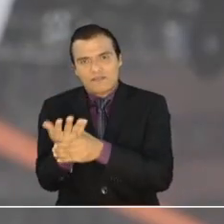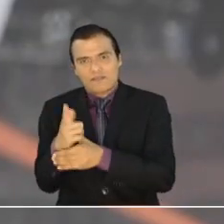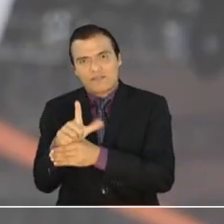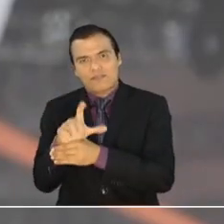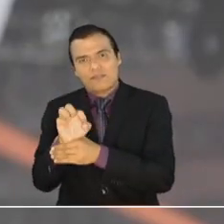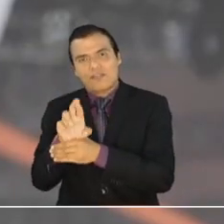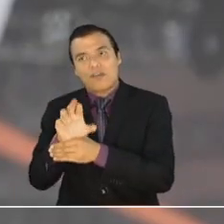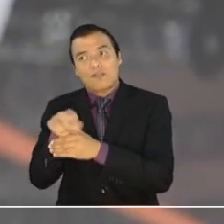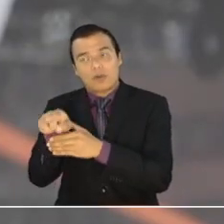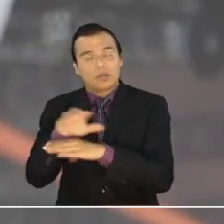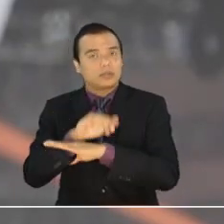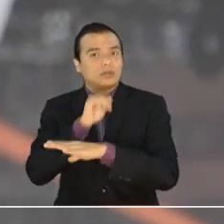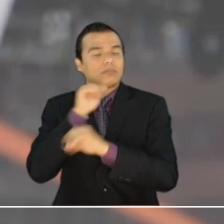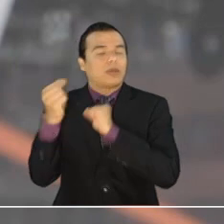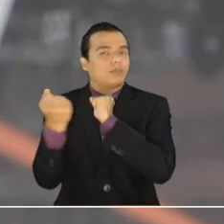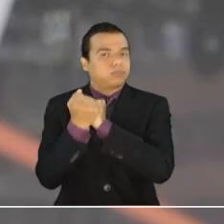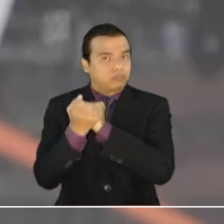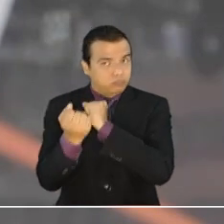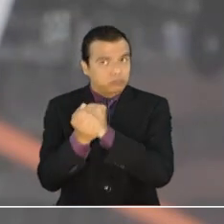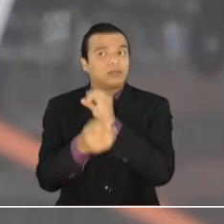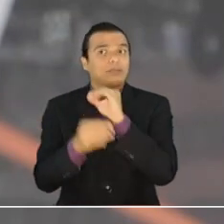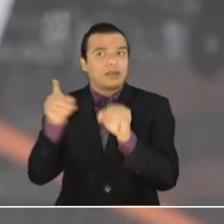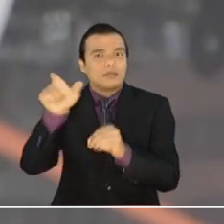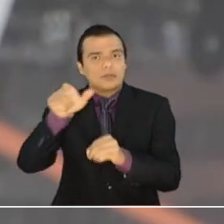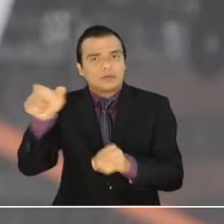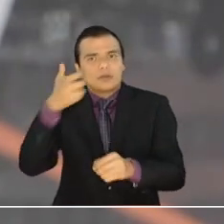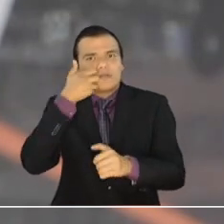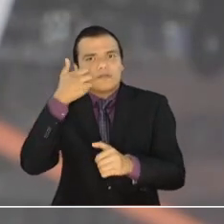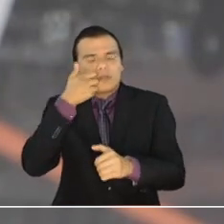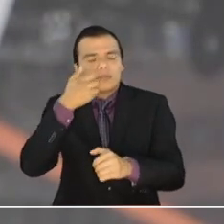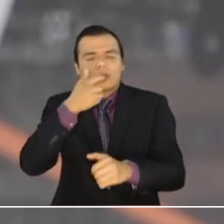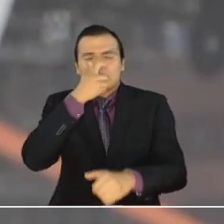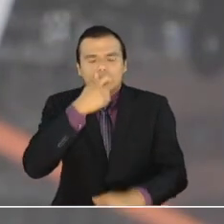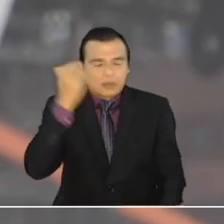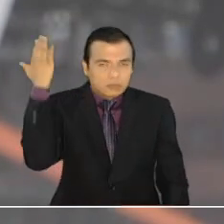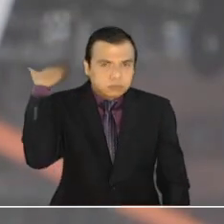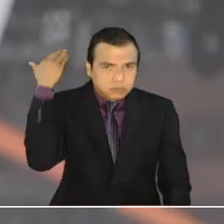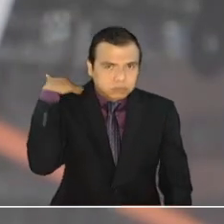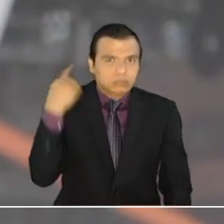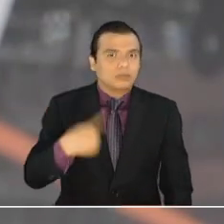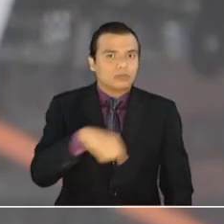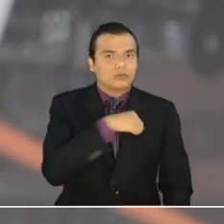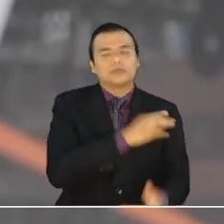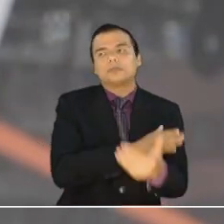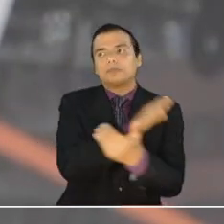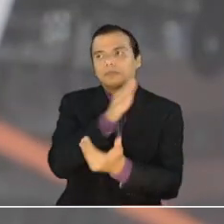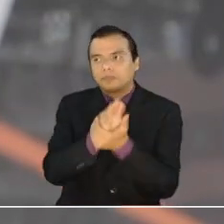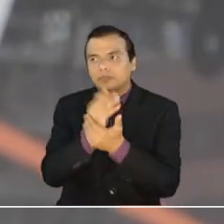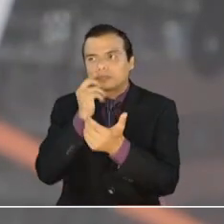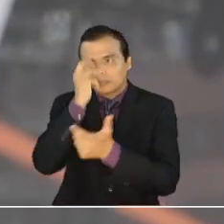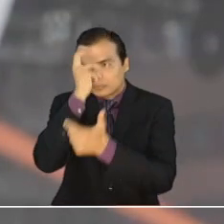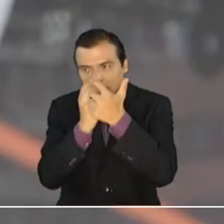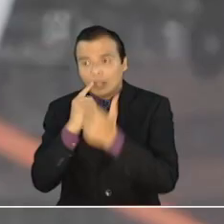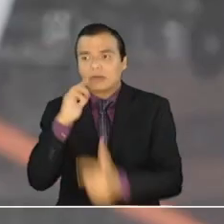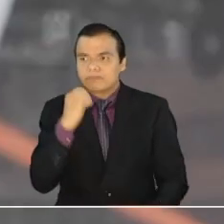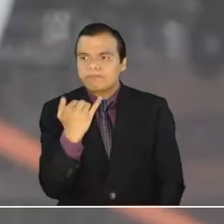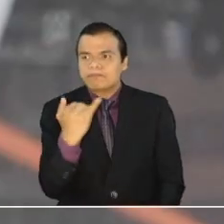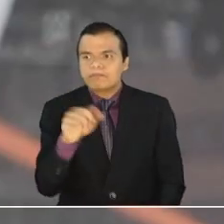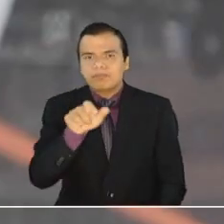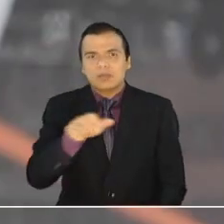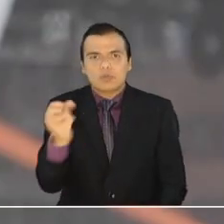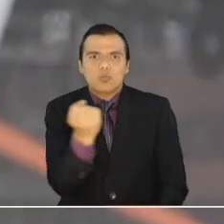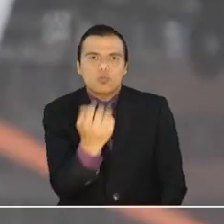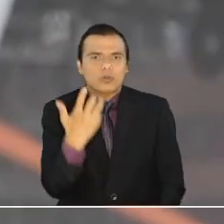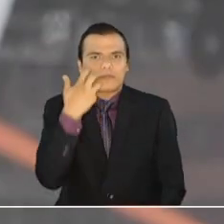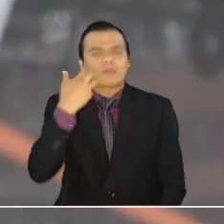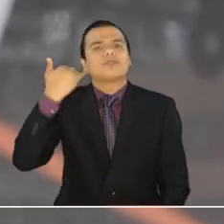conocimiento que se practicaron 61 pruebas rápidas de tuberculosis determinándose 42 posibles contagios que al validar con